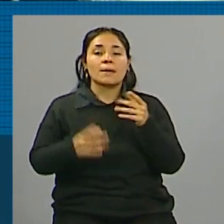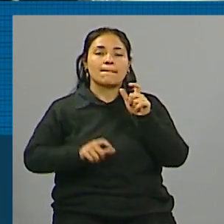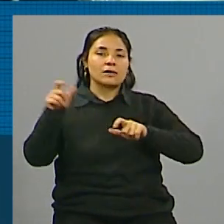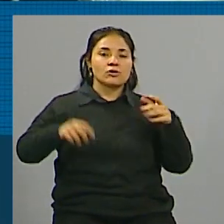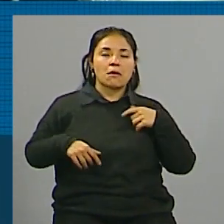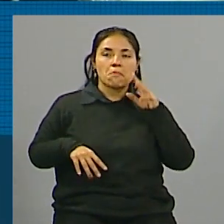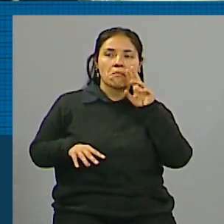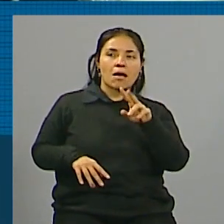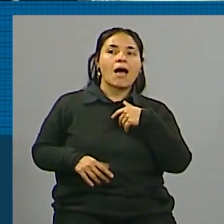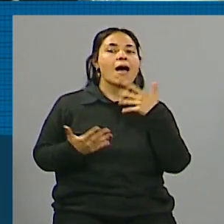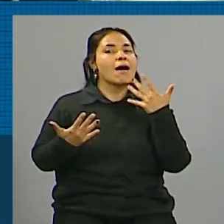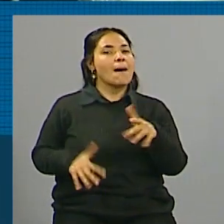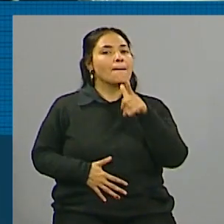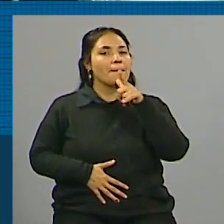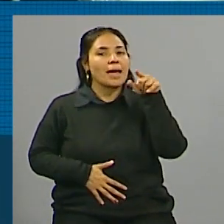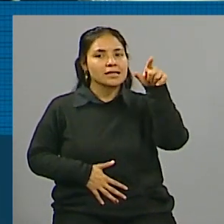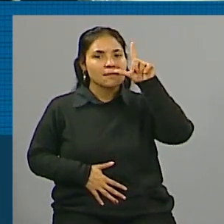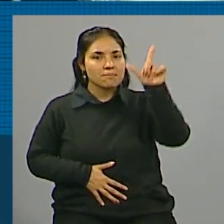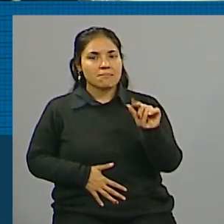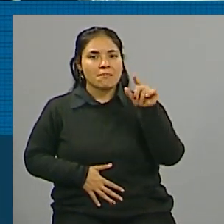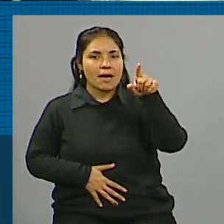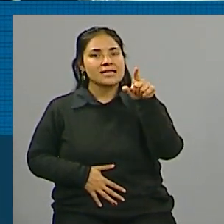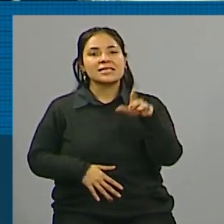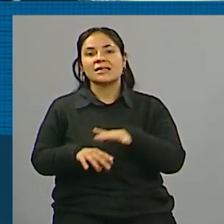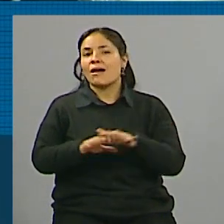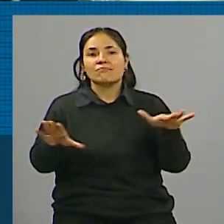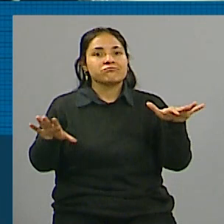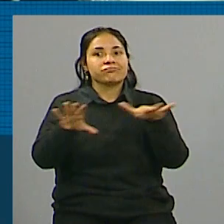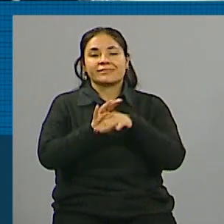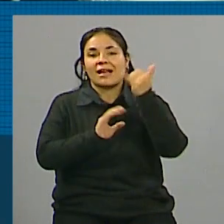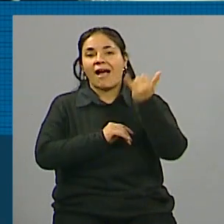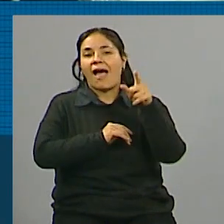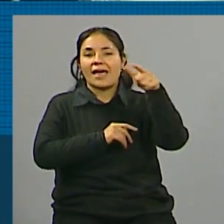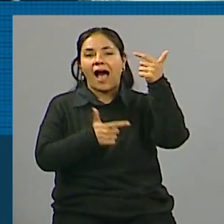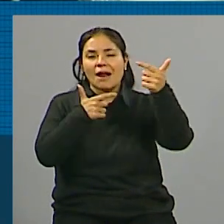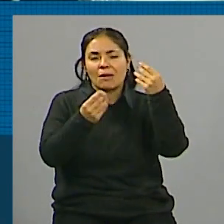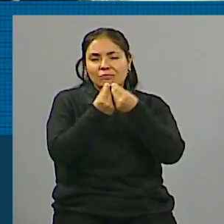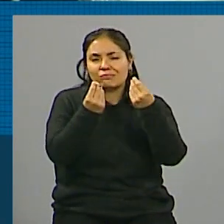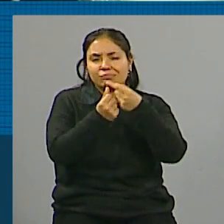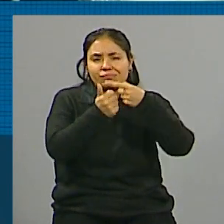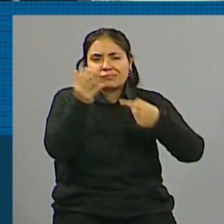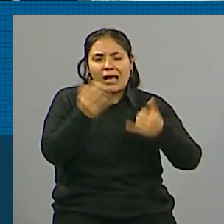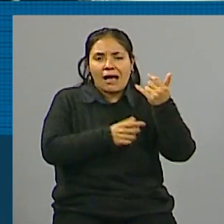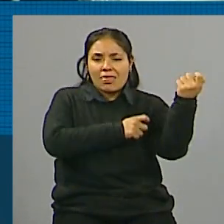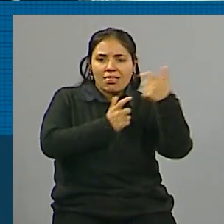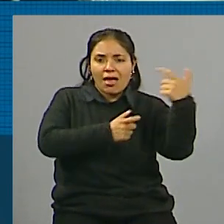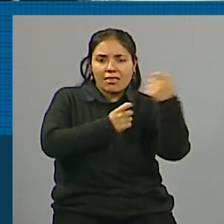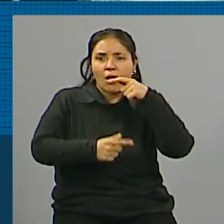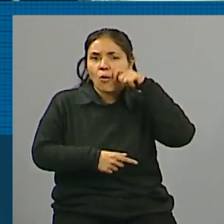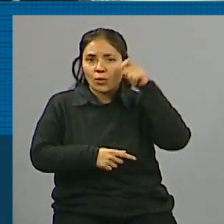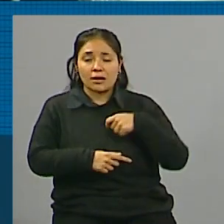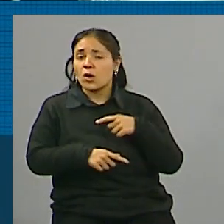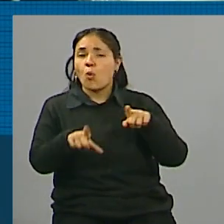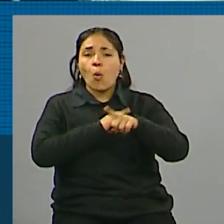que sería tal vez el país ideal, ¿no?, a la hora de proveerle de armas a Ucrania, pero algo que no sucede. ¿Cuál